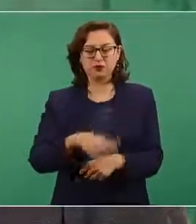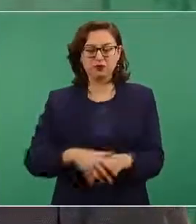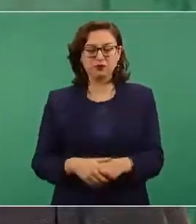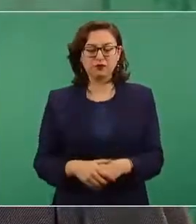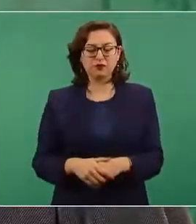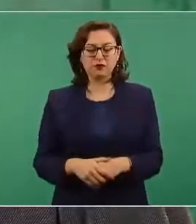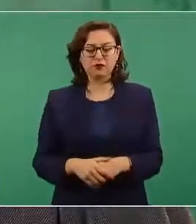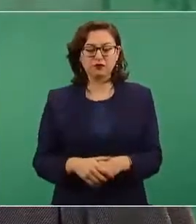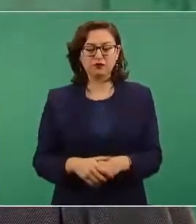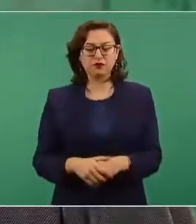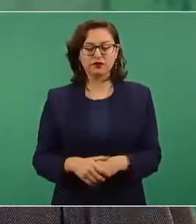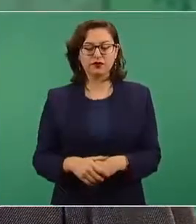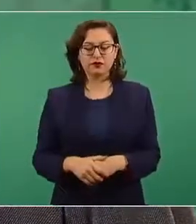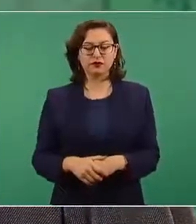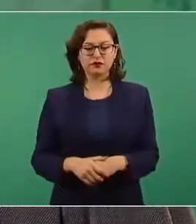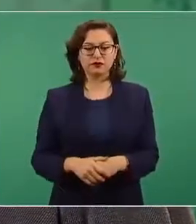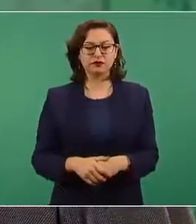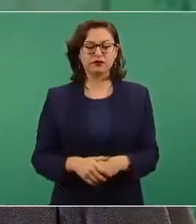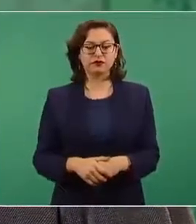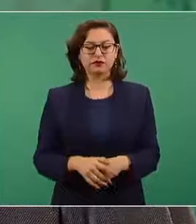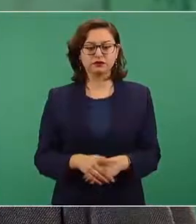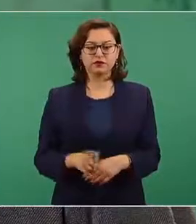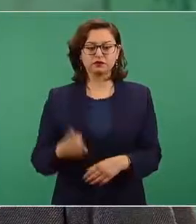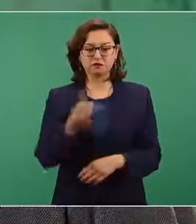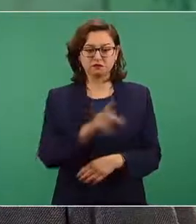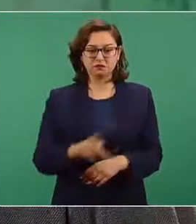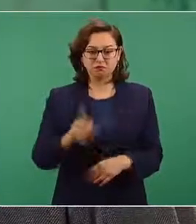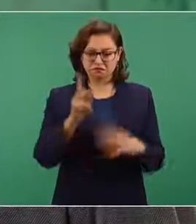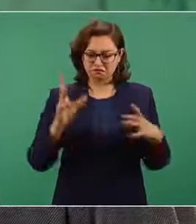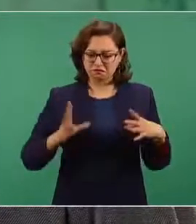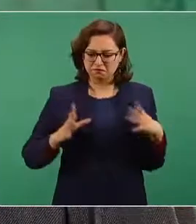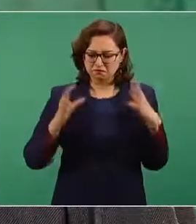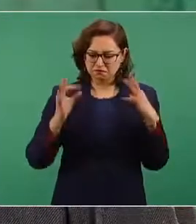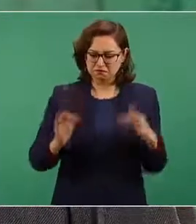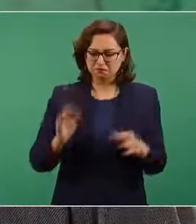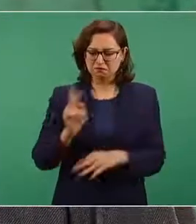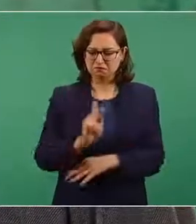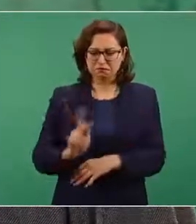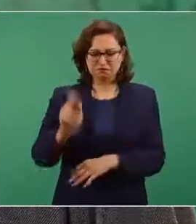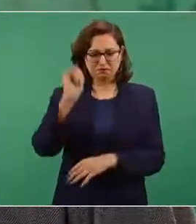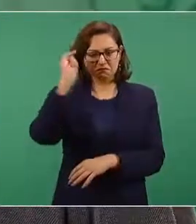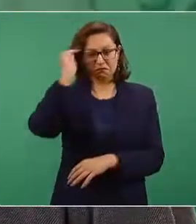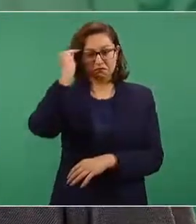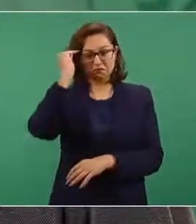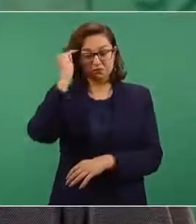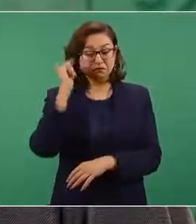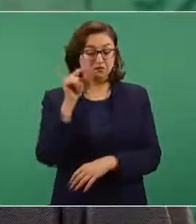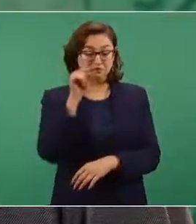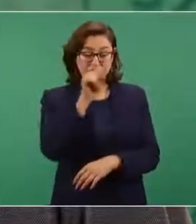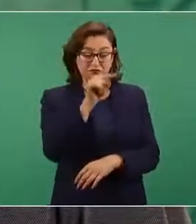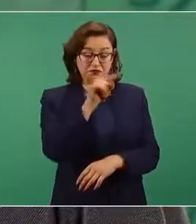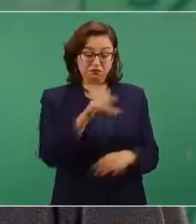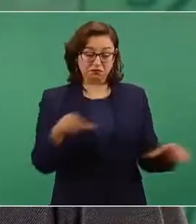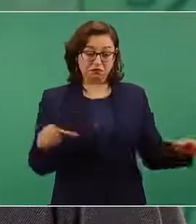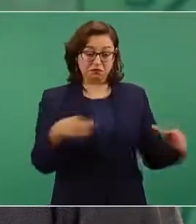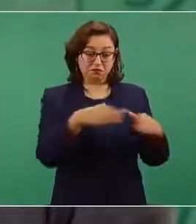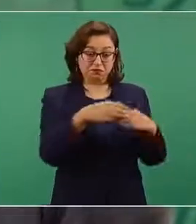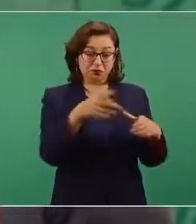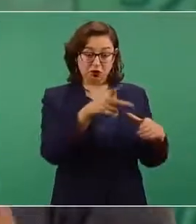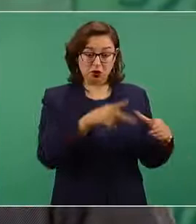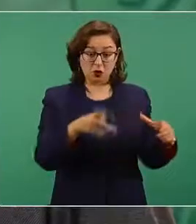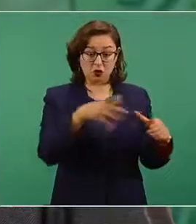Los pueblos originarios, los pueblos indígenas. Y en el caso de los yaquis,